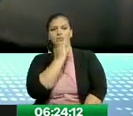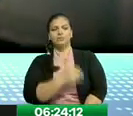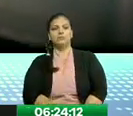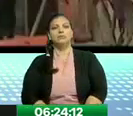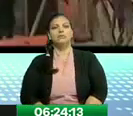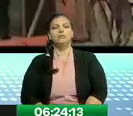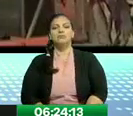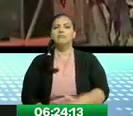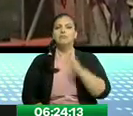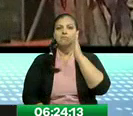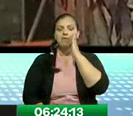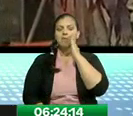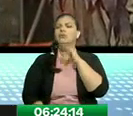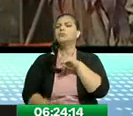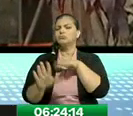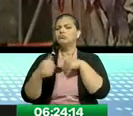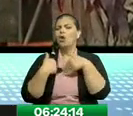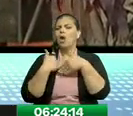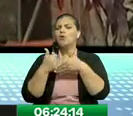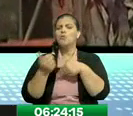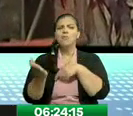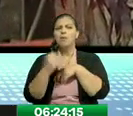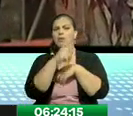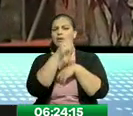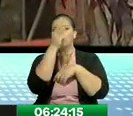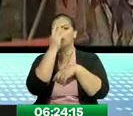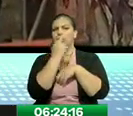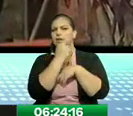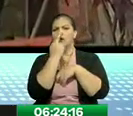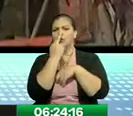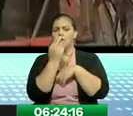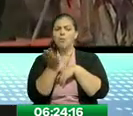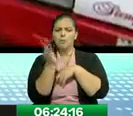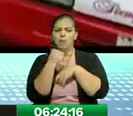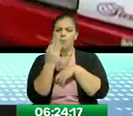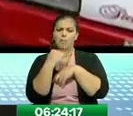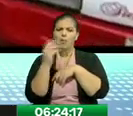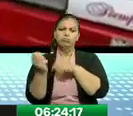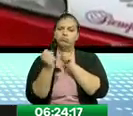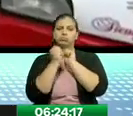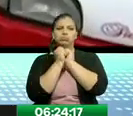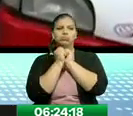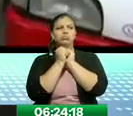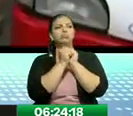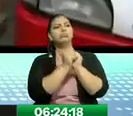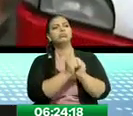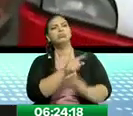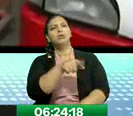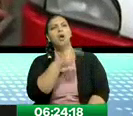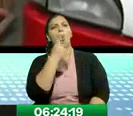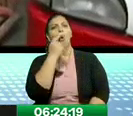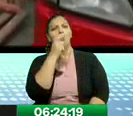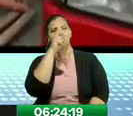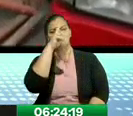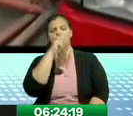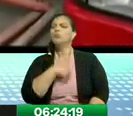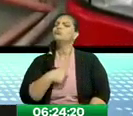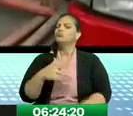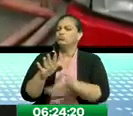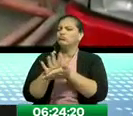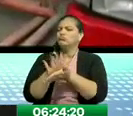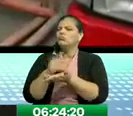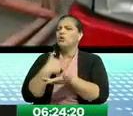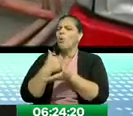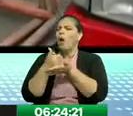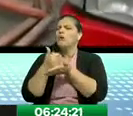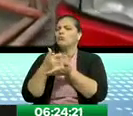La mayoría de veces los familiares se encuentran en tal desesperación porque ven a su hijo, ven a su primo, ven a su hermano, ven a su papá, de una